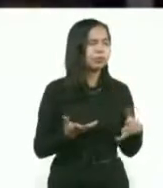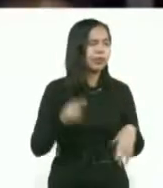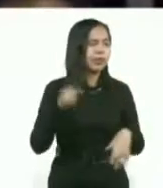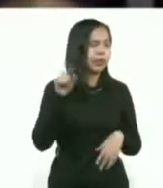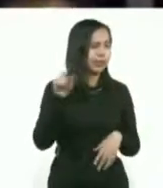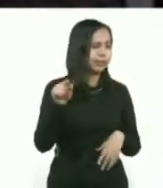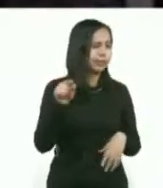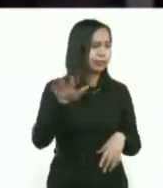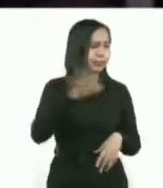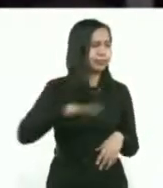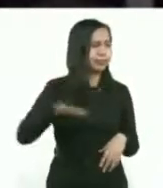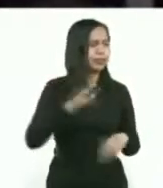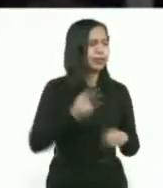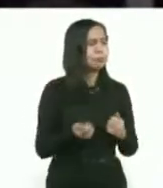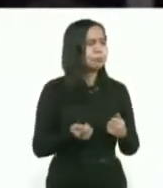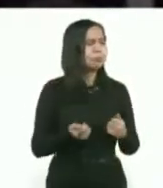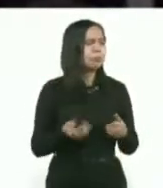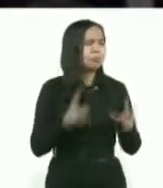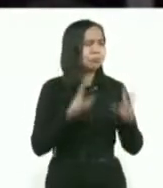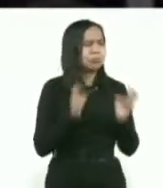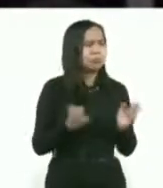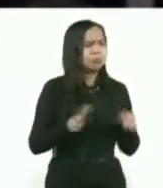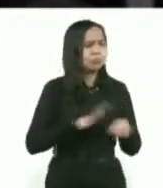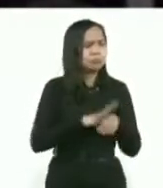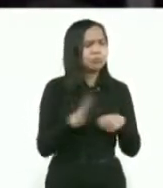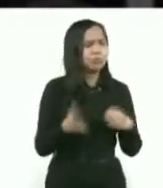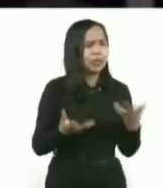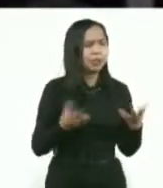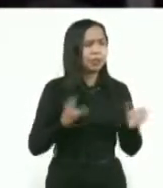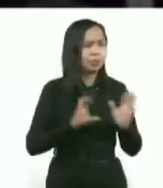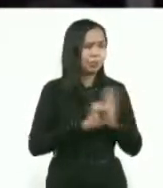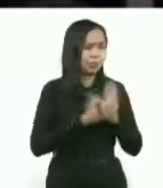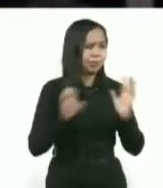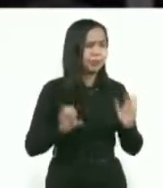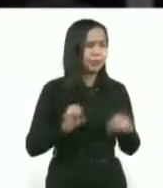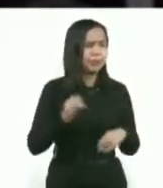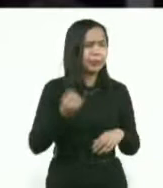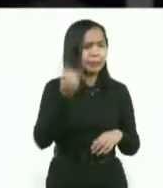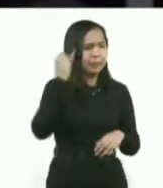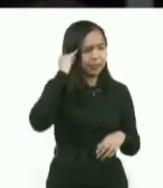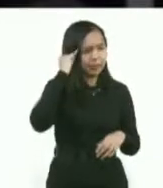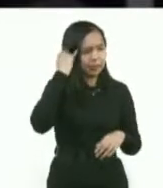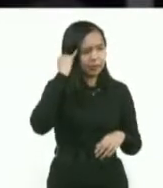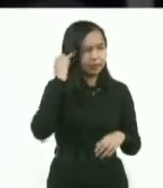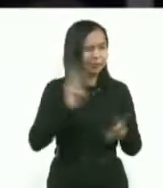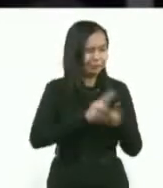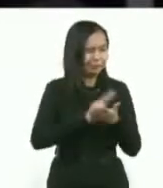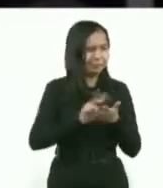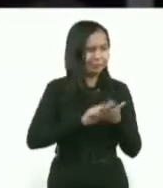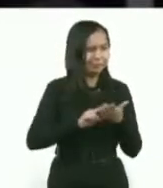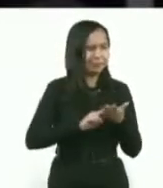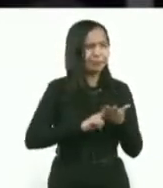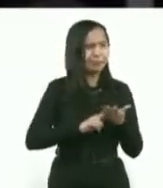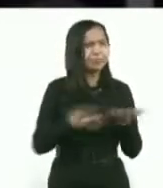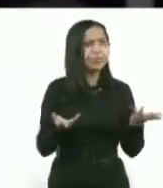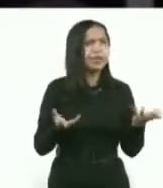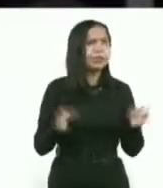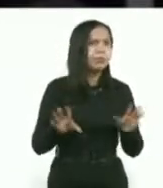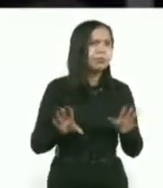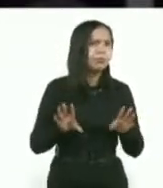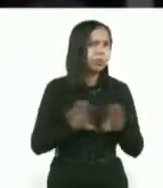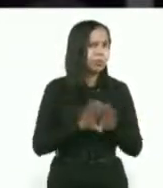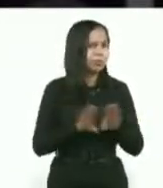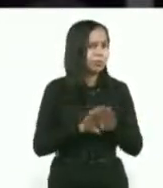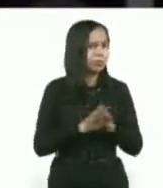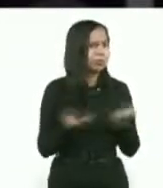se vio en cuestión de las vialidades, en cuestión de Indios Verdes, ya estarán listas para el arranque del aeropuerto, para que sea